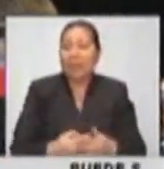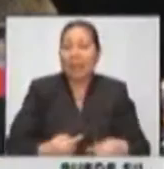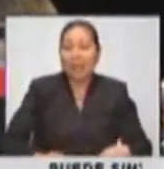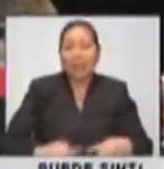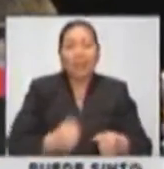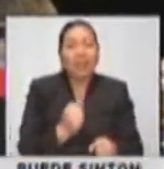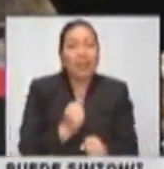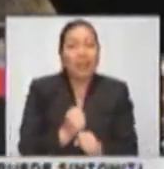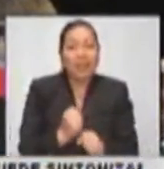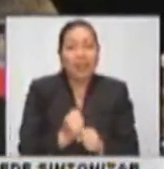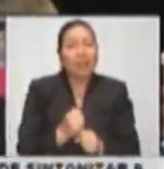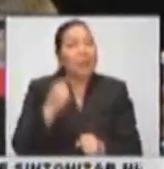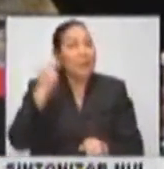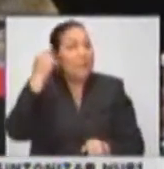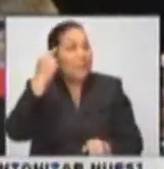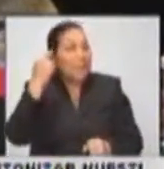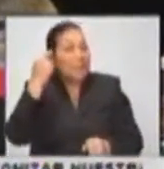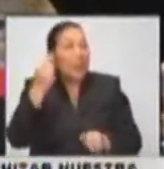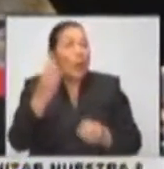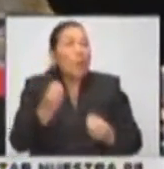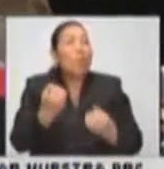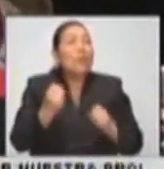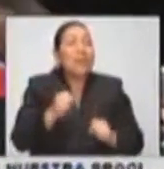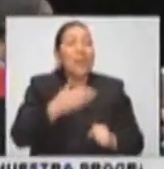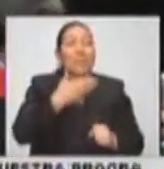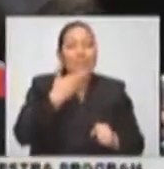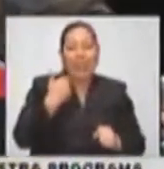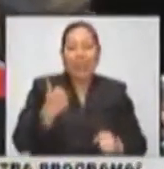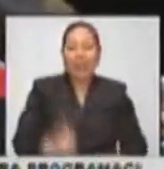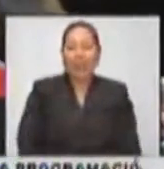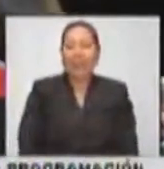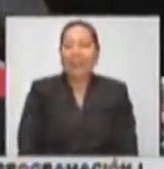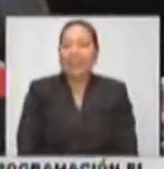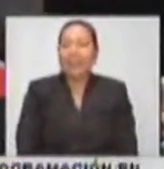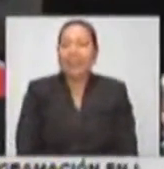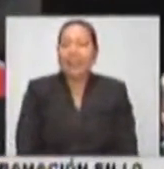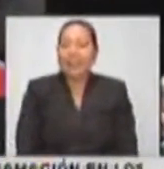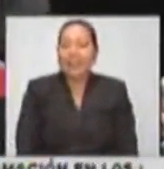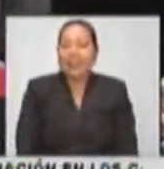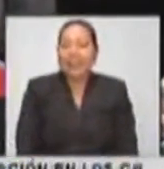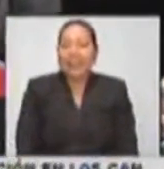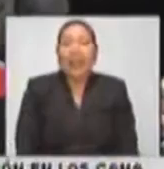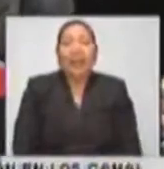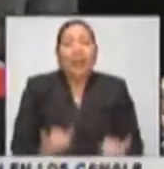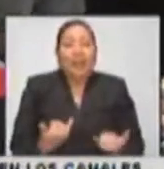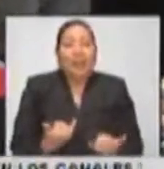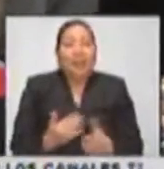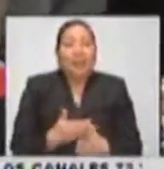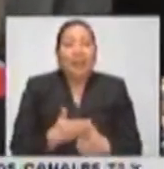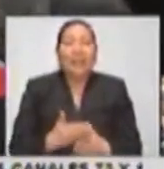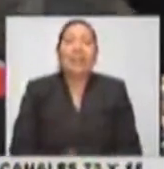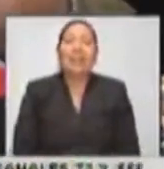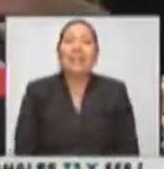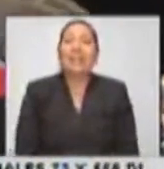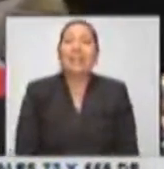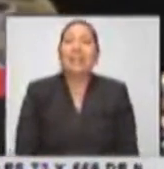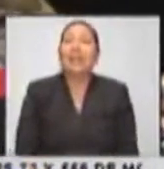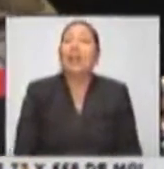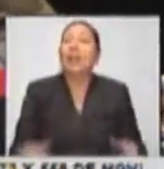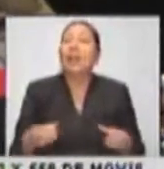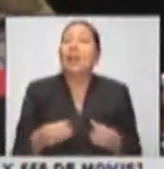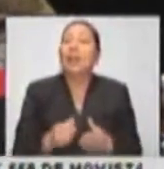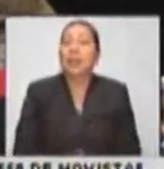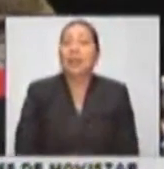discutiendo, trabajando, pensando en cómo mejorar. Siguiente, por favor. Y entonces esa es la forma de participación en los